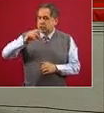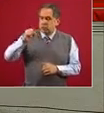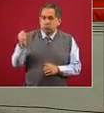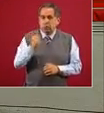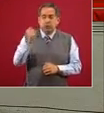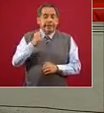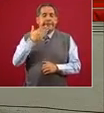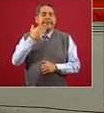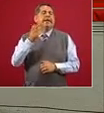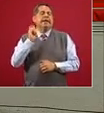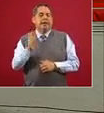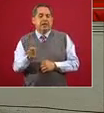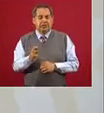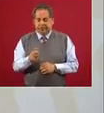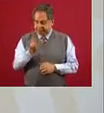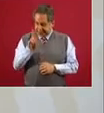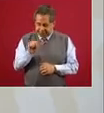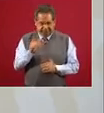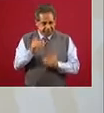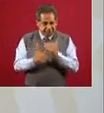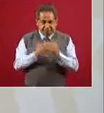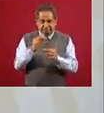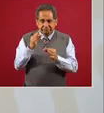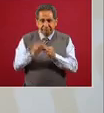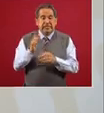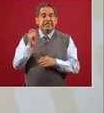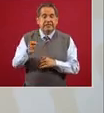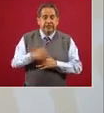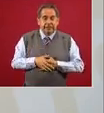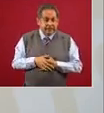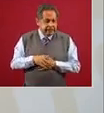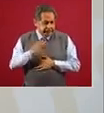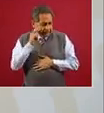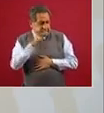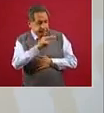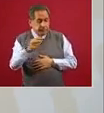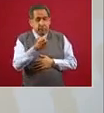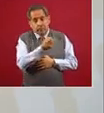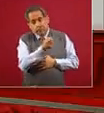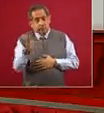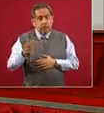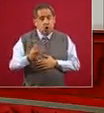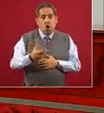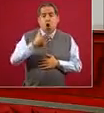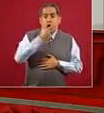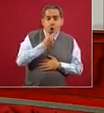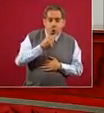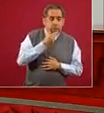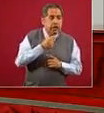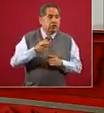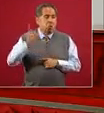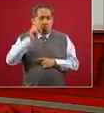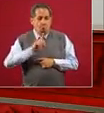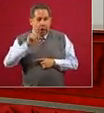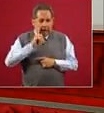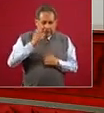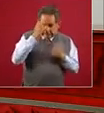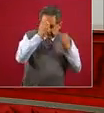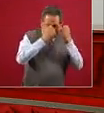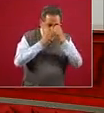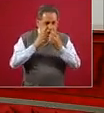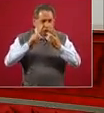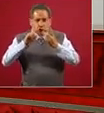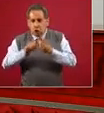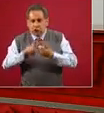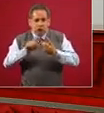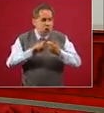afortunadamente vamos también tendiendo a encontrar a todos los hombres y las mujeres de manera exhaustiva, para que